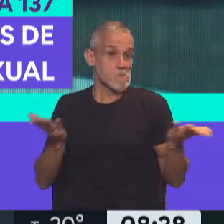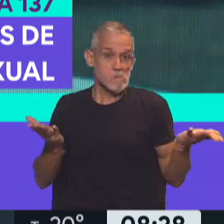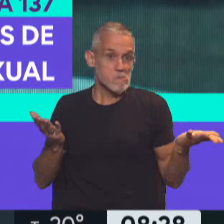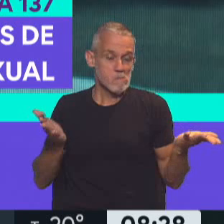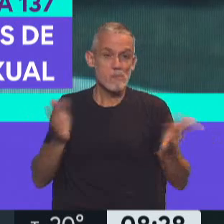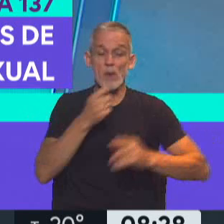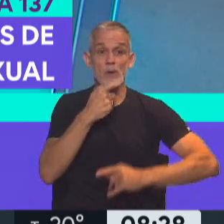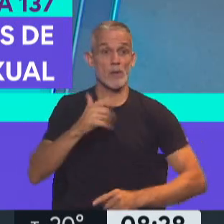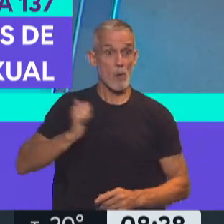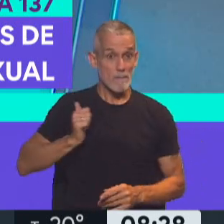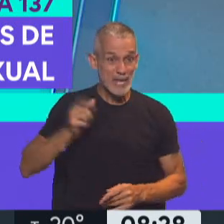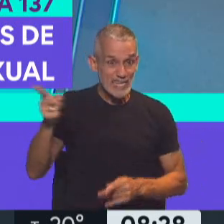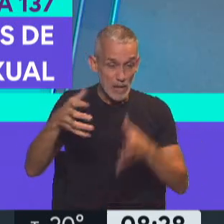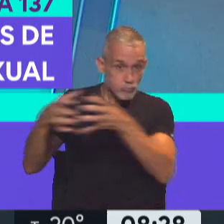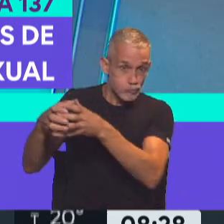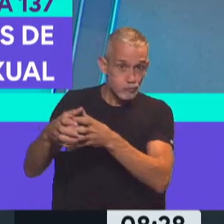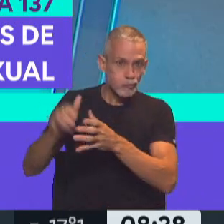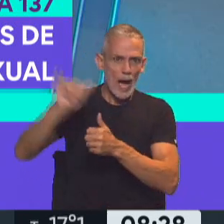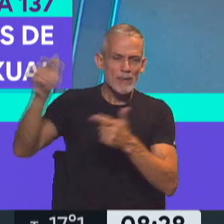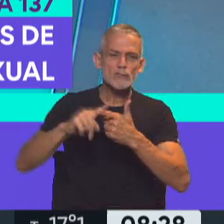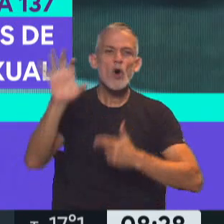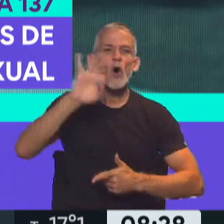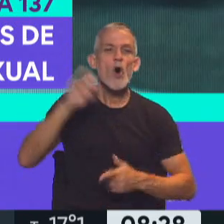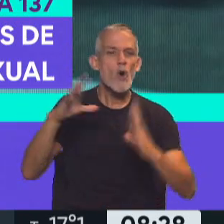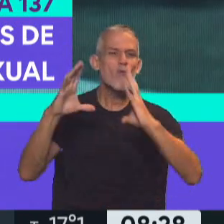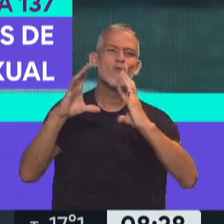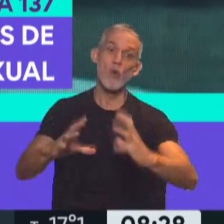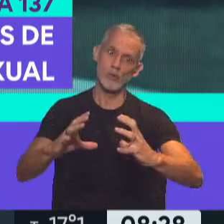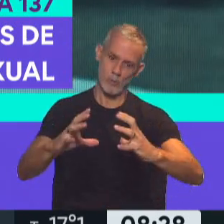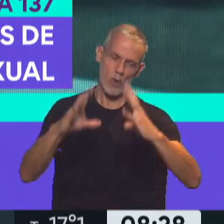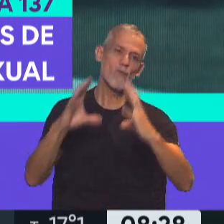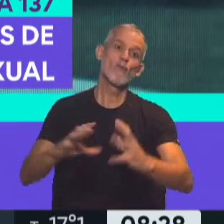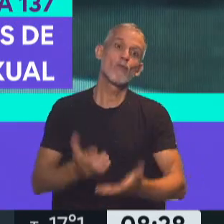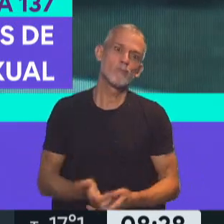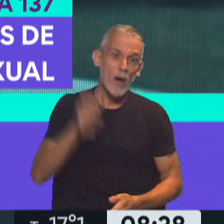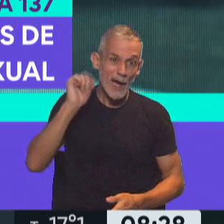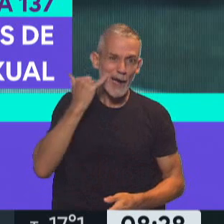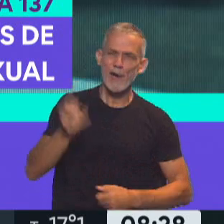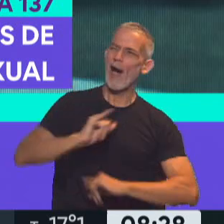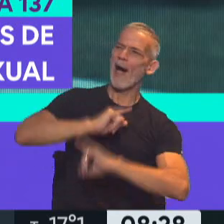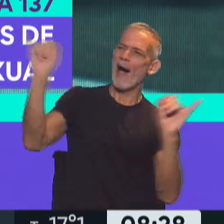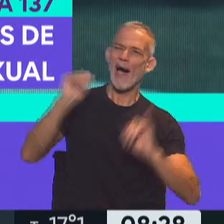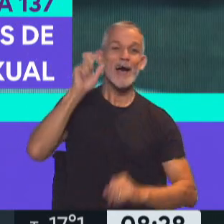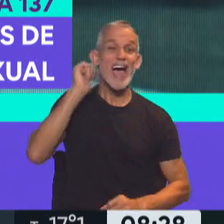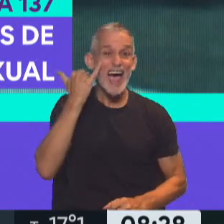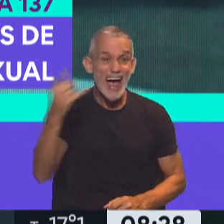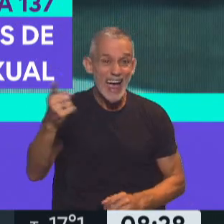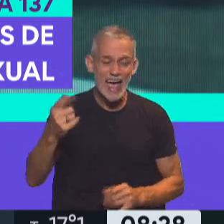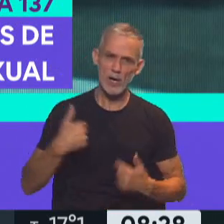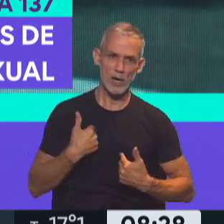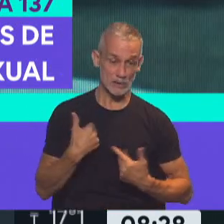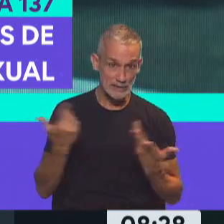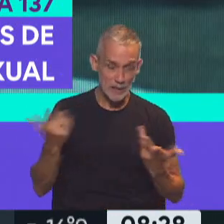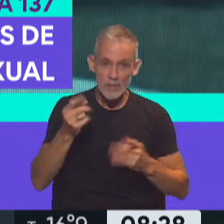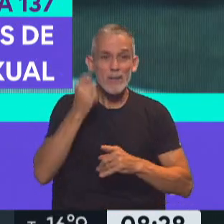como las Fuerzas Armadas o el fútbol, donde decir que sos homosexual es...